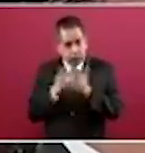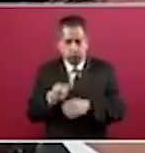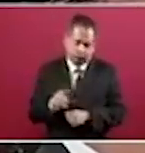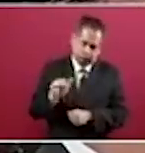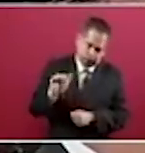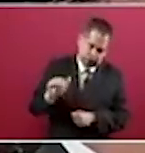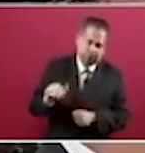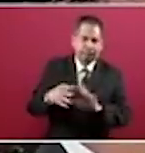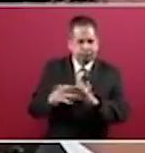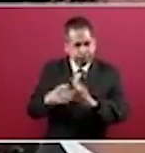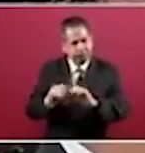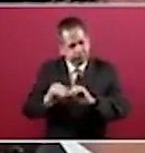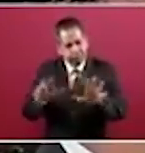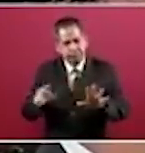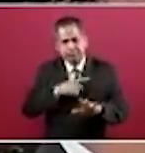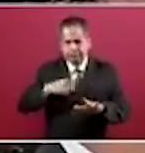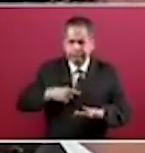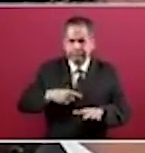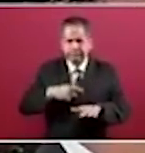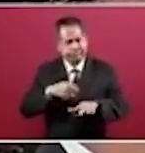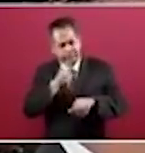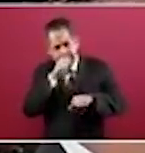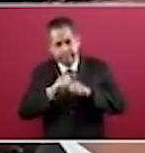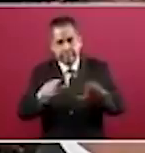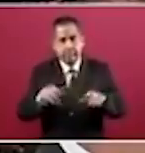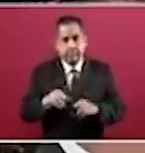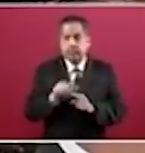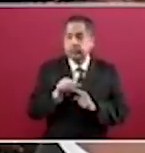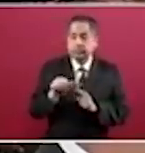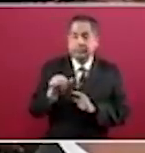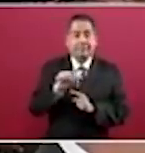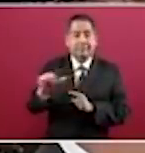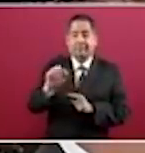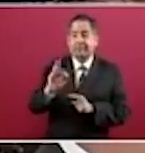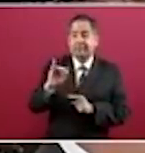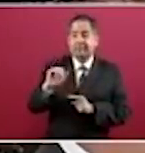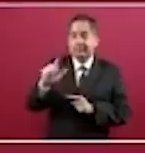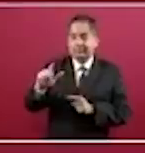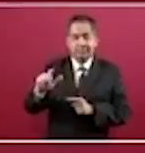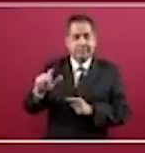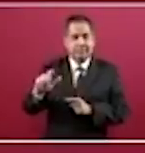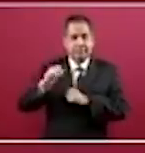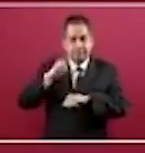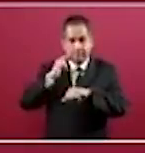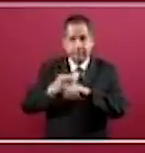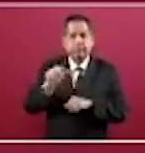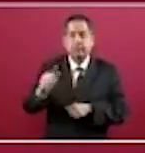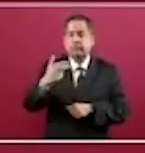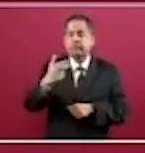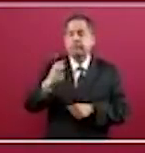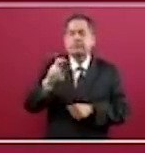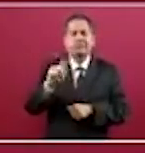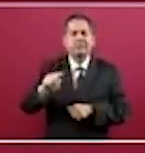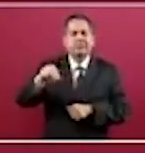a concluir que hay que pedir estos datos y se lo hizo a la Fiscalía General que encabeza Gertz Manero, y la